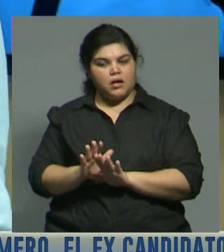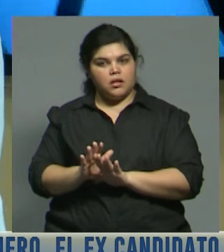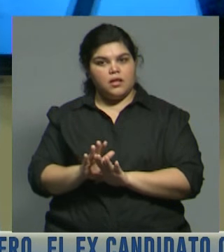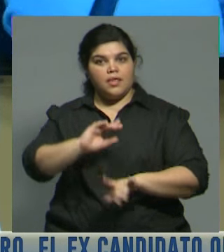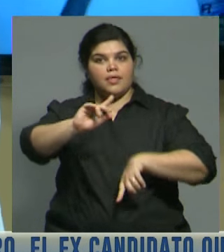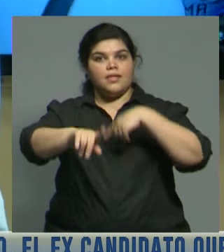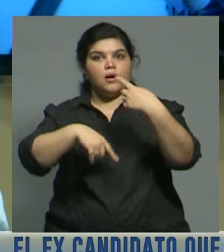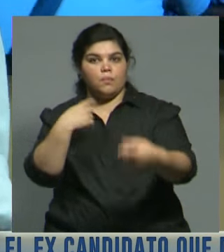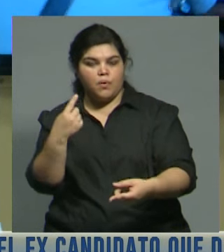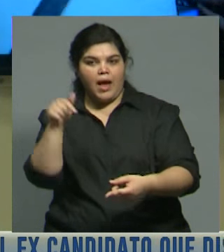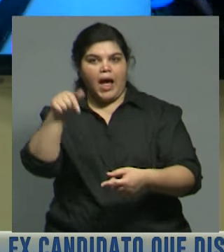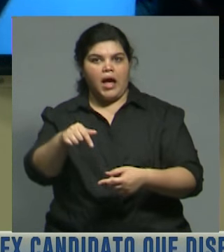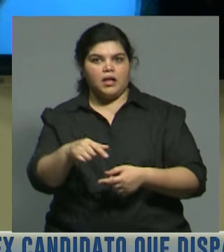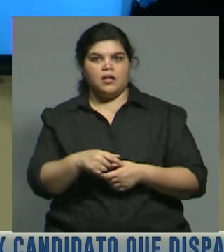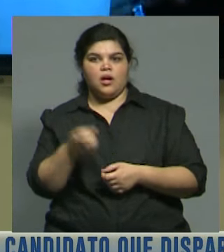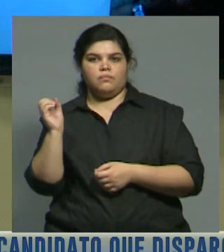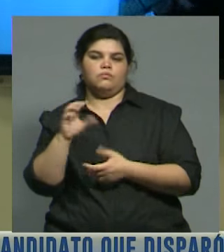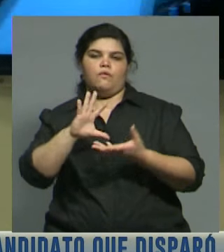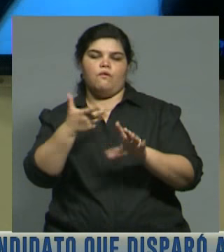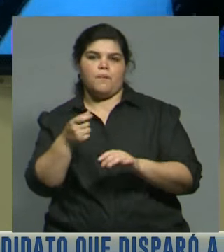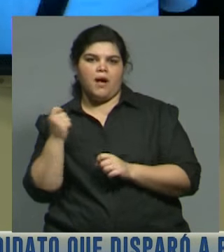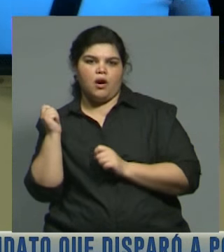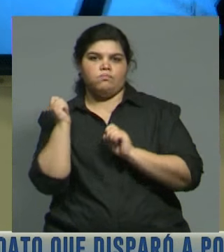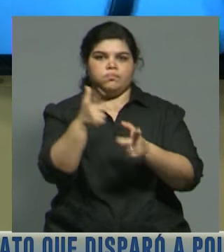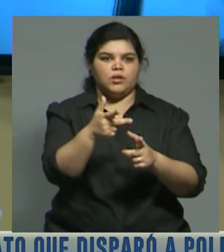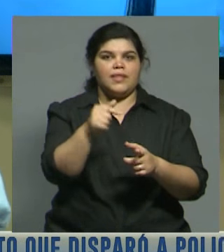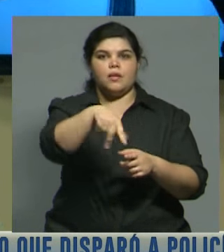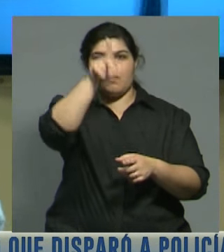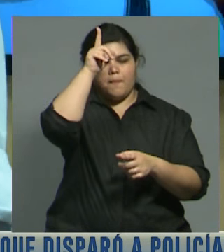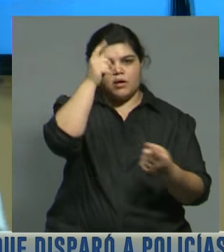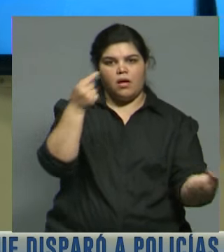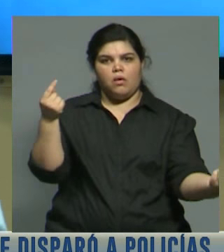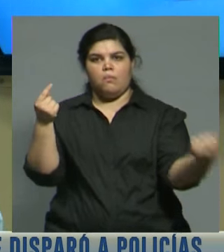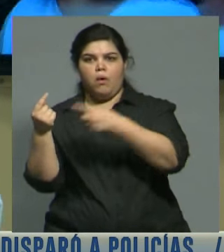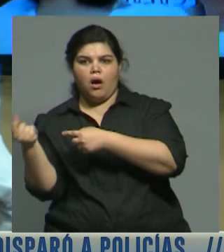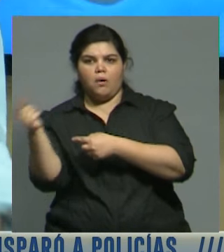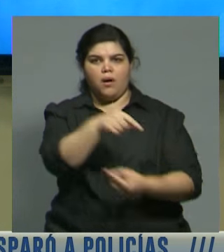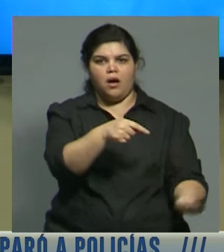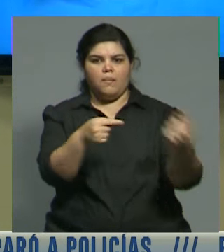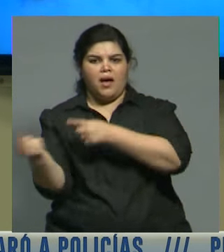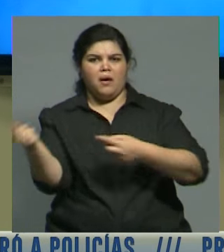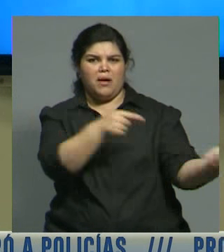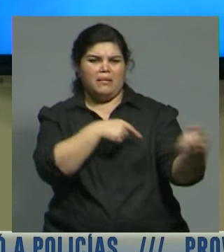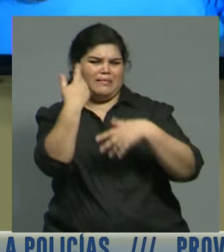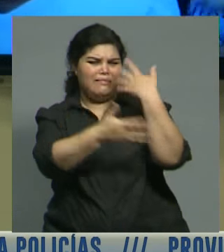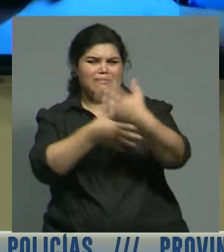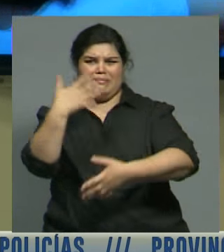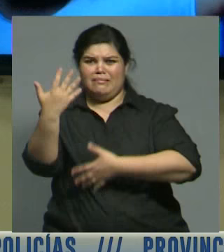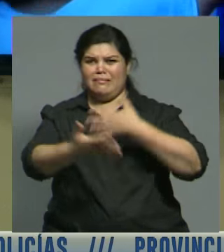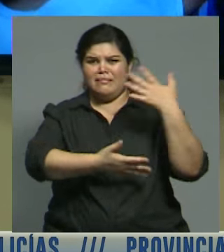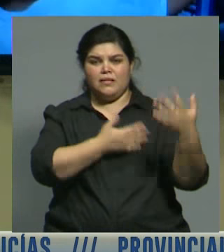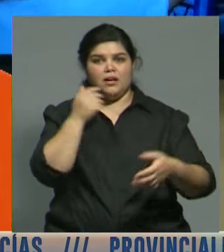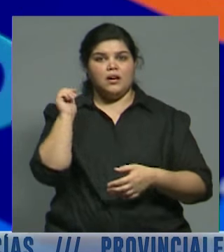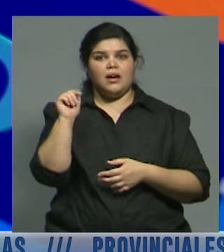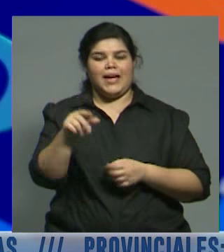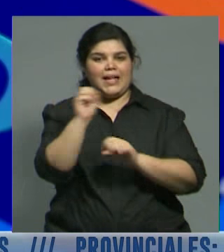dinámica de ataque y respuesta por parte de las fuerzas de seguridad, las cosas empiezan a como a desmadrarse, por decirlo simplemente, y ya no